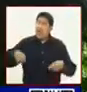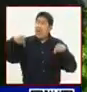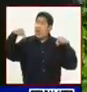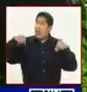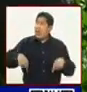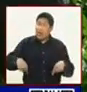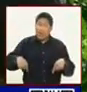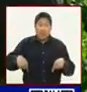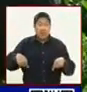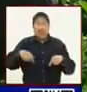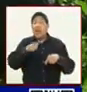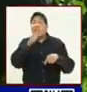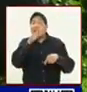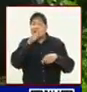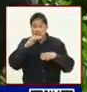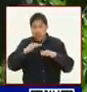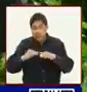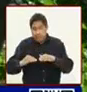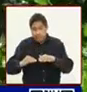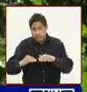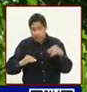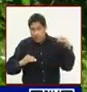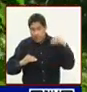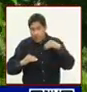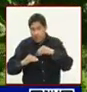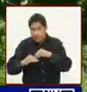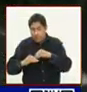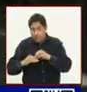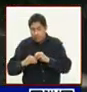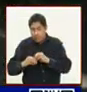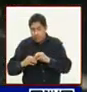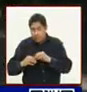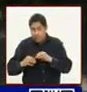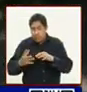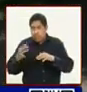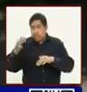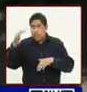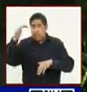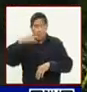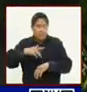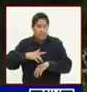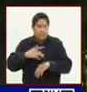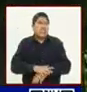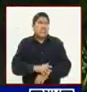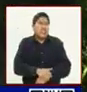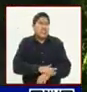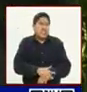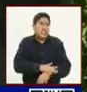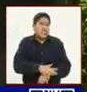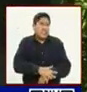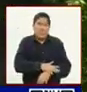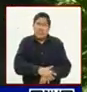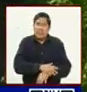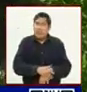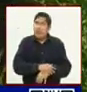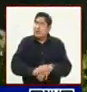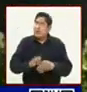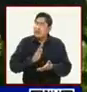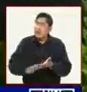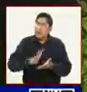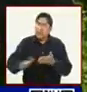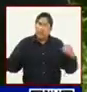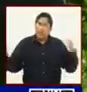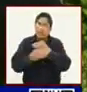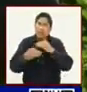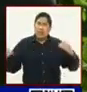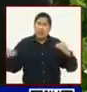donde se concentra el agua y también los criaderos de mosquitos. Eso genera los mosquitos, ponga a limpiar sus